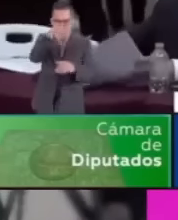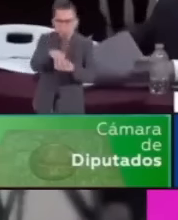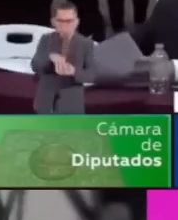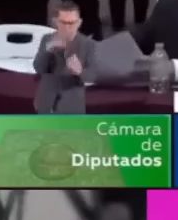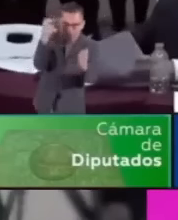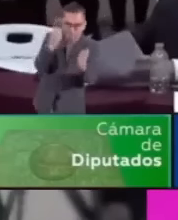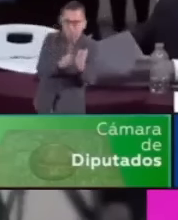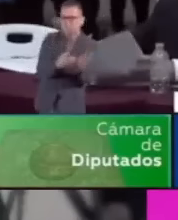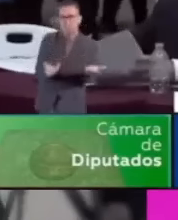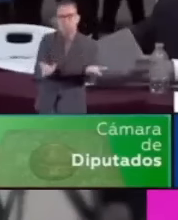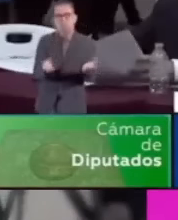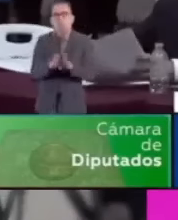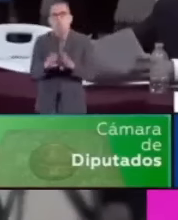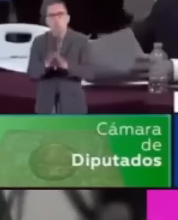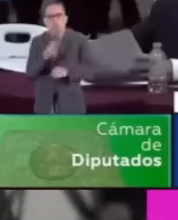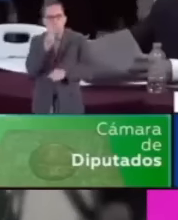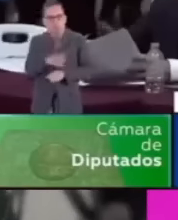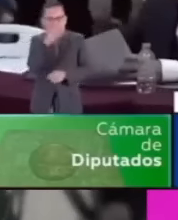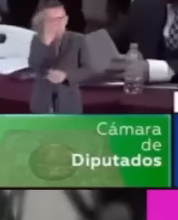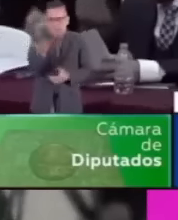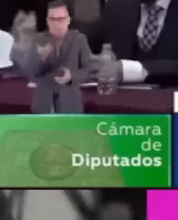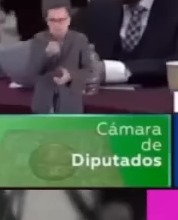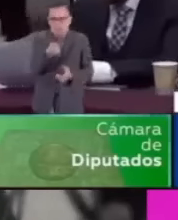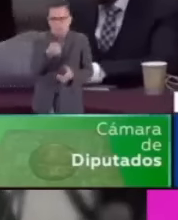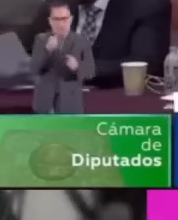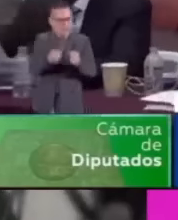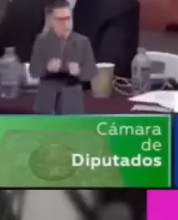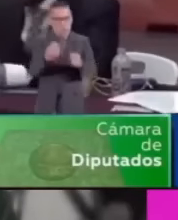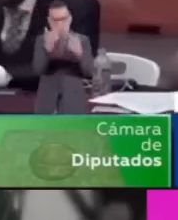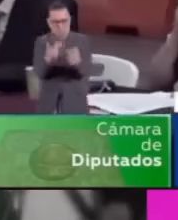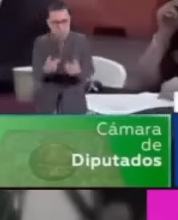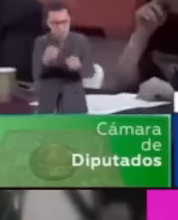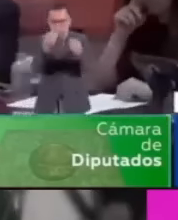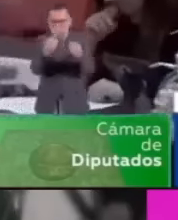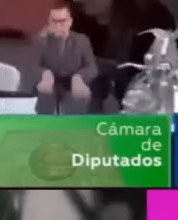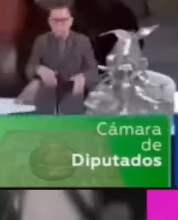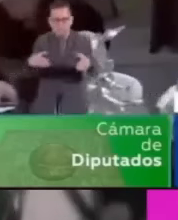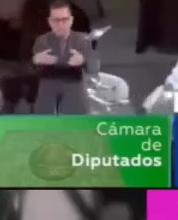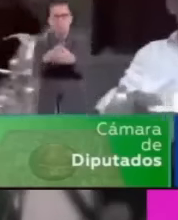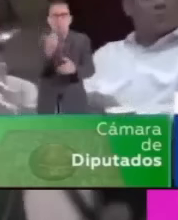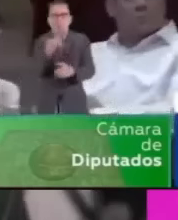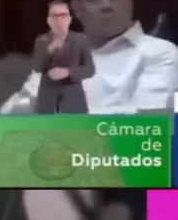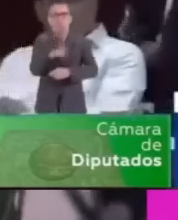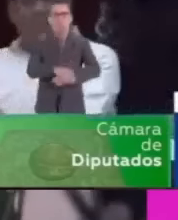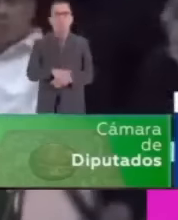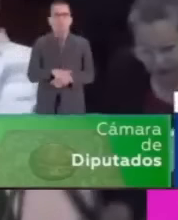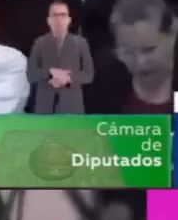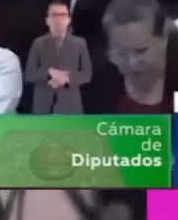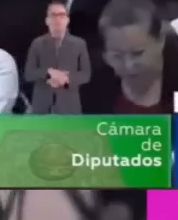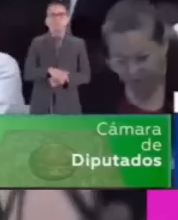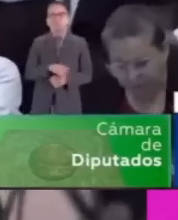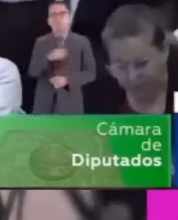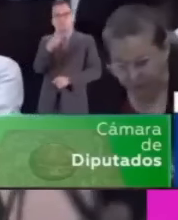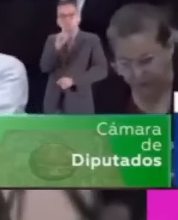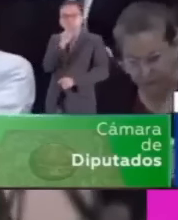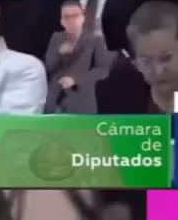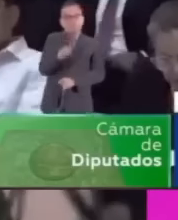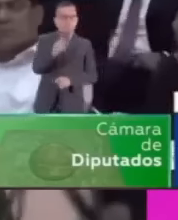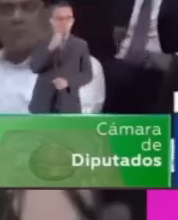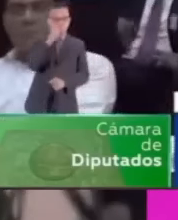Y es martes. Es como para... Julen Rementería me da vibras de viernes, de devastado,